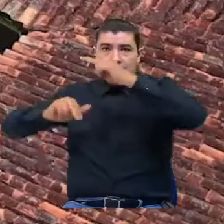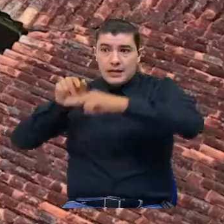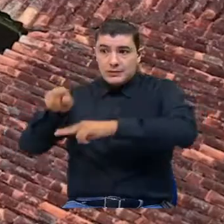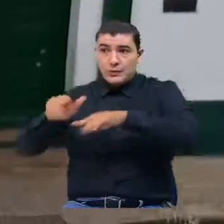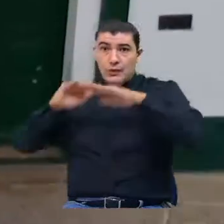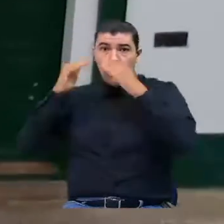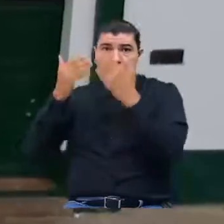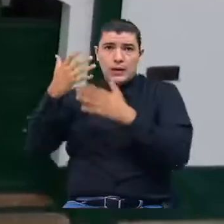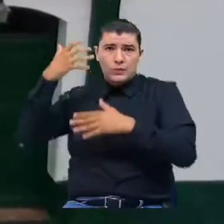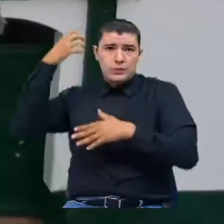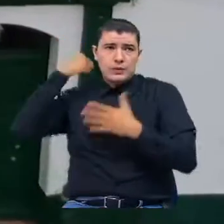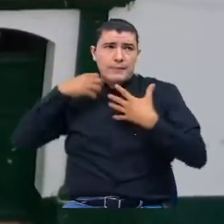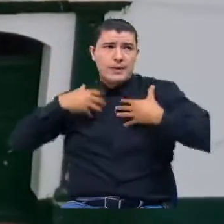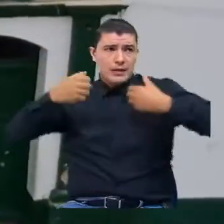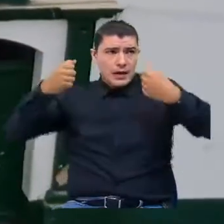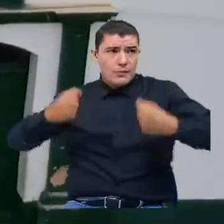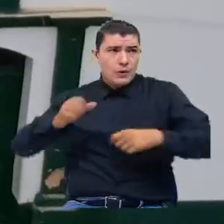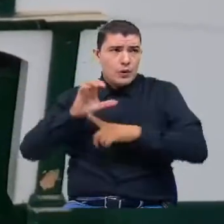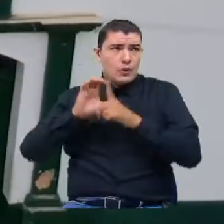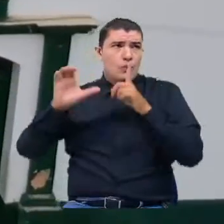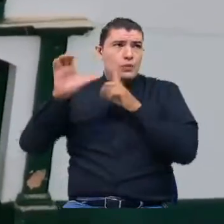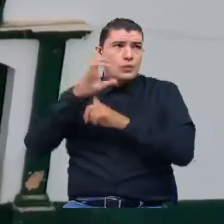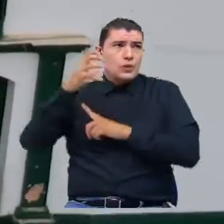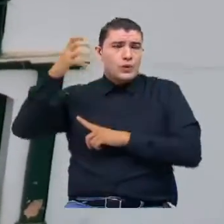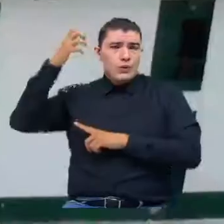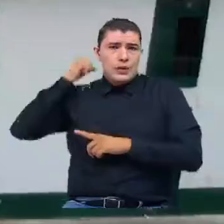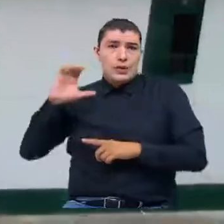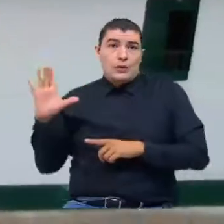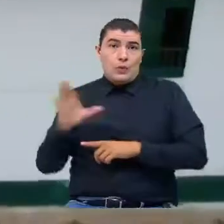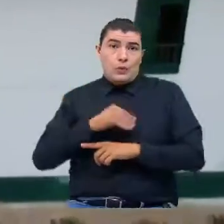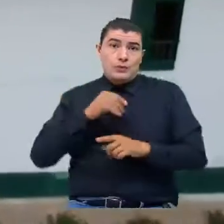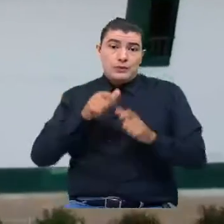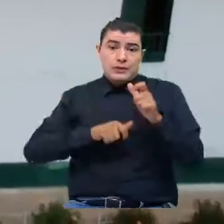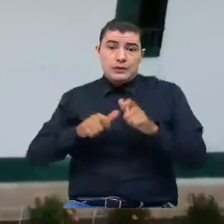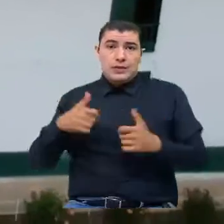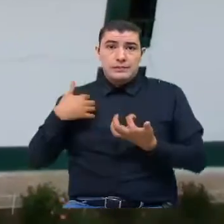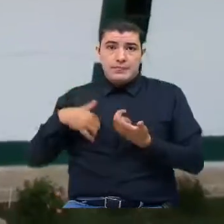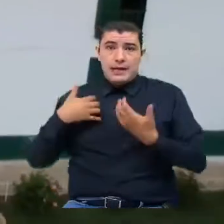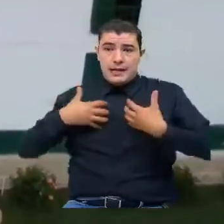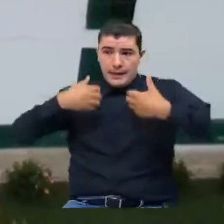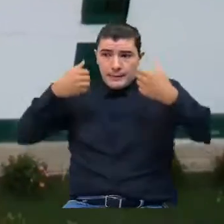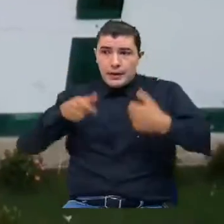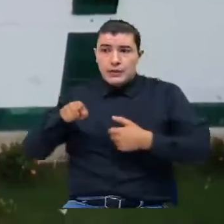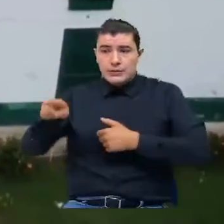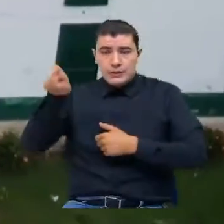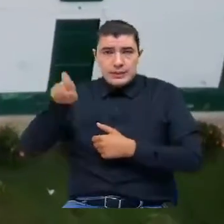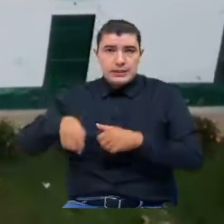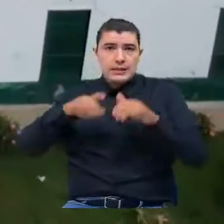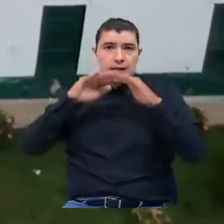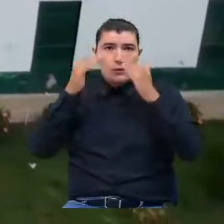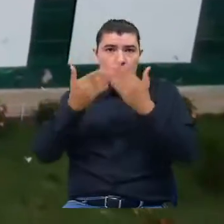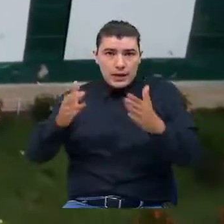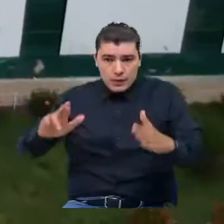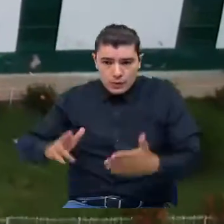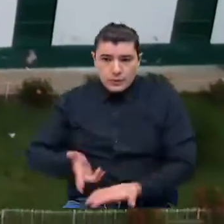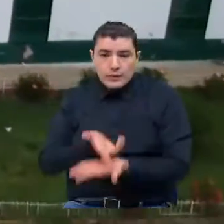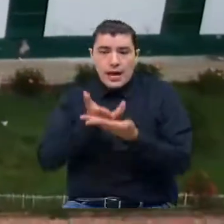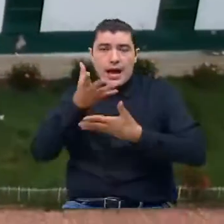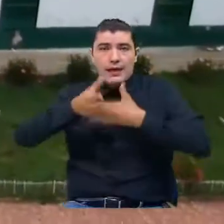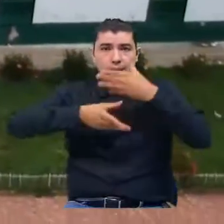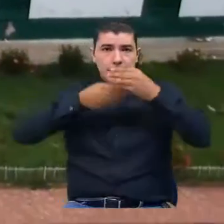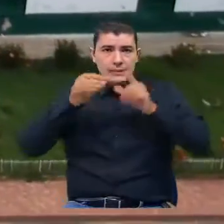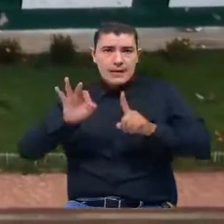cultural de la nación y es un patrimonio para todos los veleños. Necesitamos recuperar nuestro colegio para también garantizar